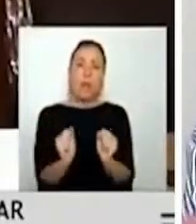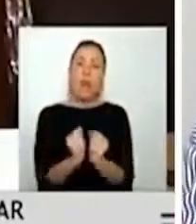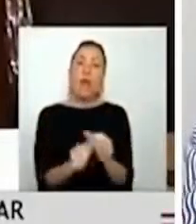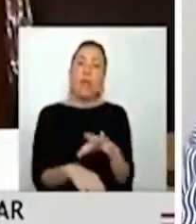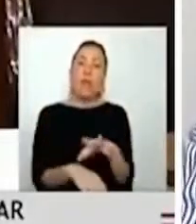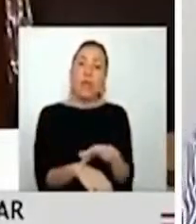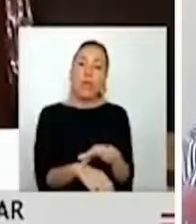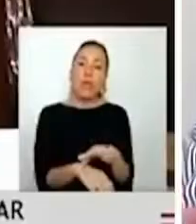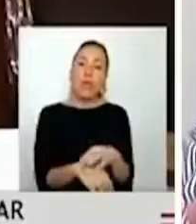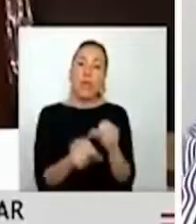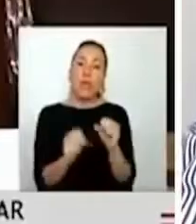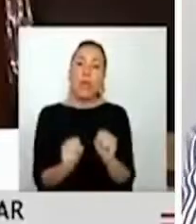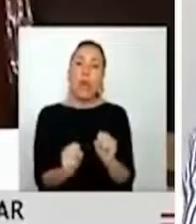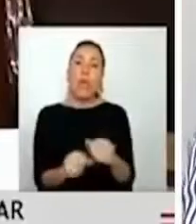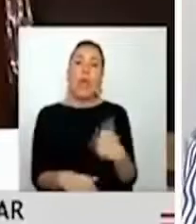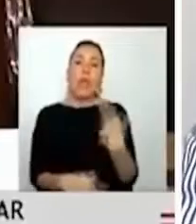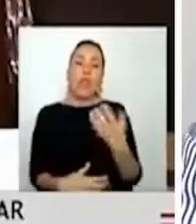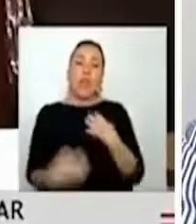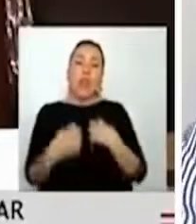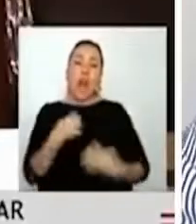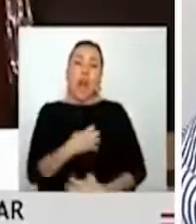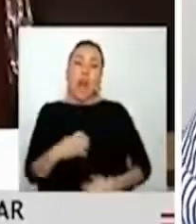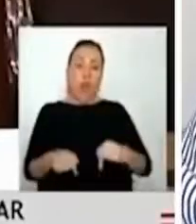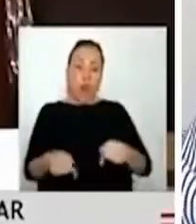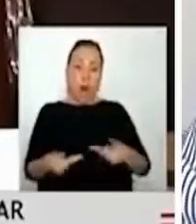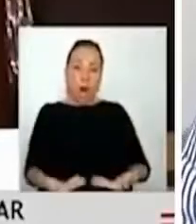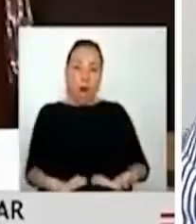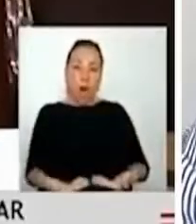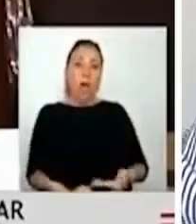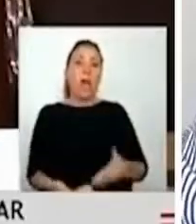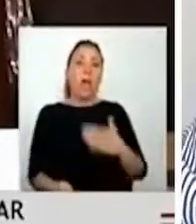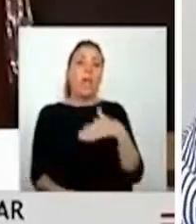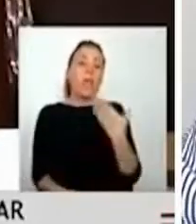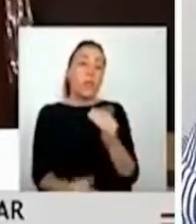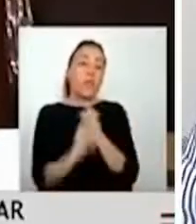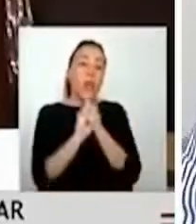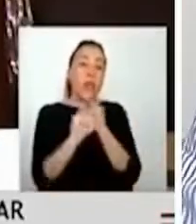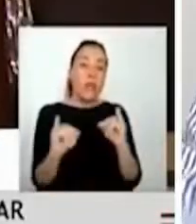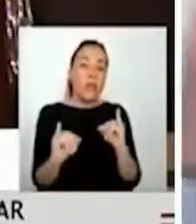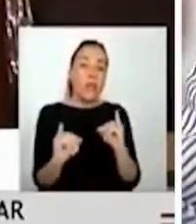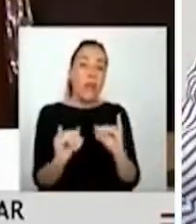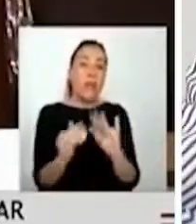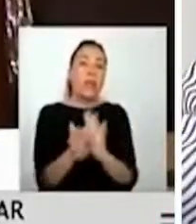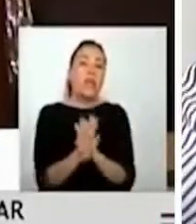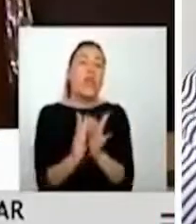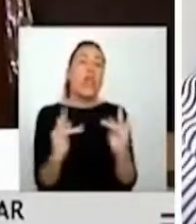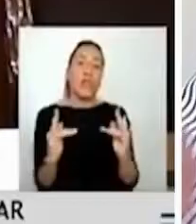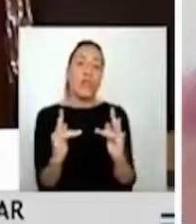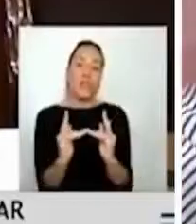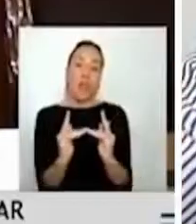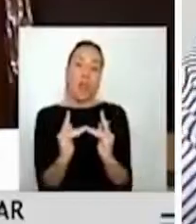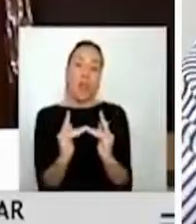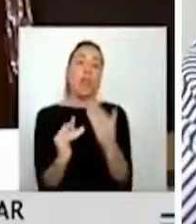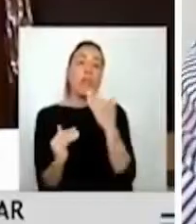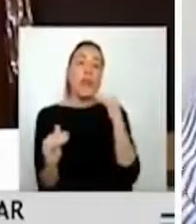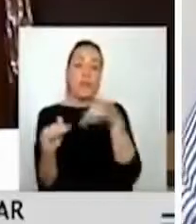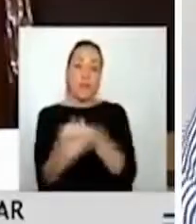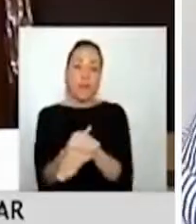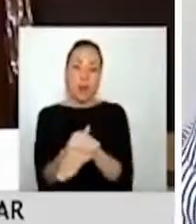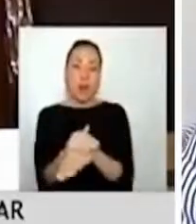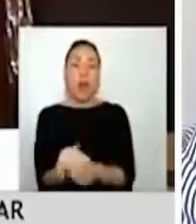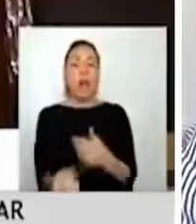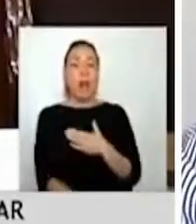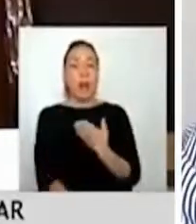una evidencia, está ahí. Oyeron 35.000, claro, que se aprovecharon. Oyeron vehículos que se compraron el año pasado, sí, también